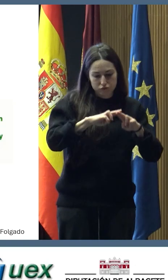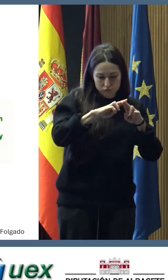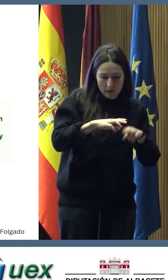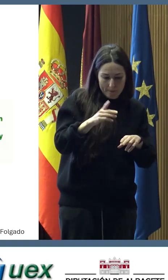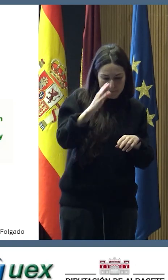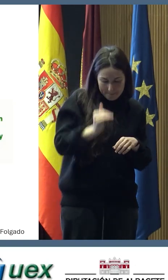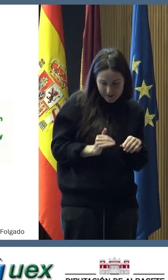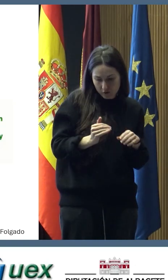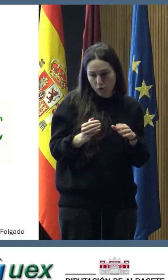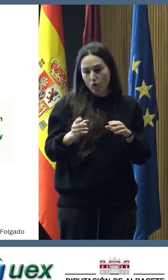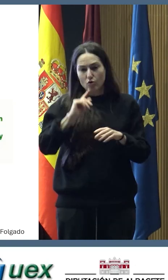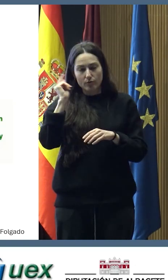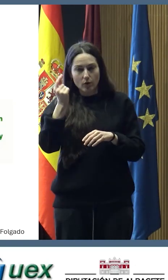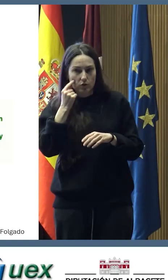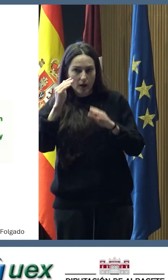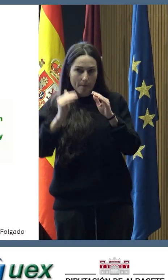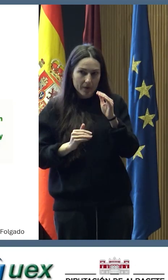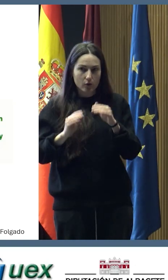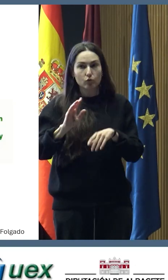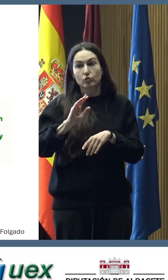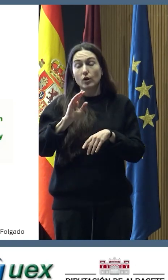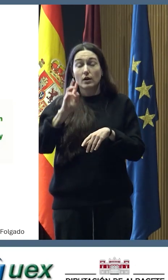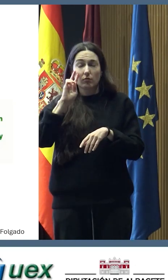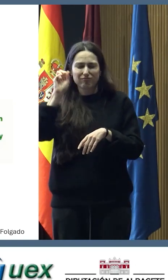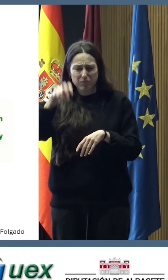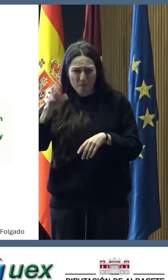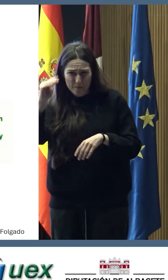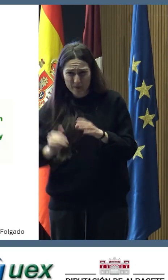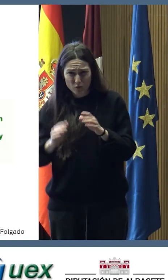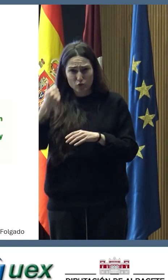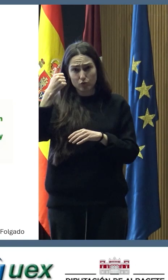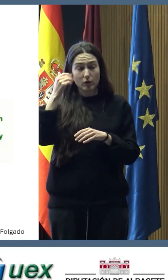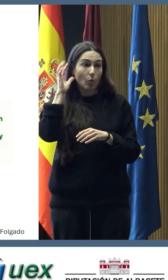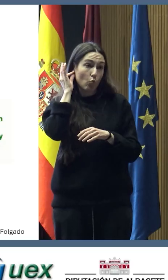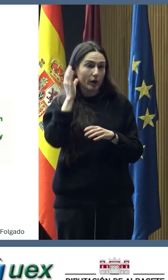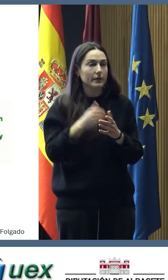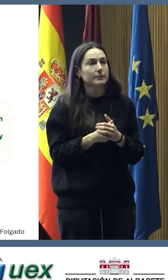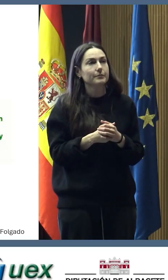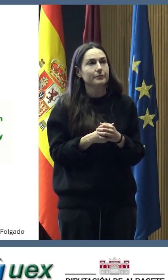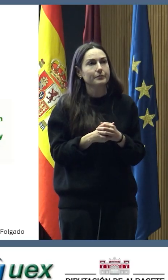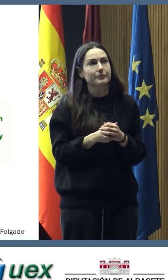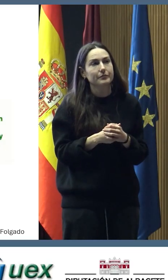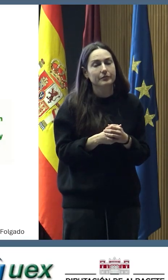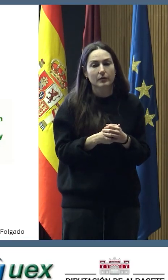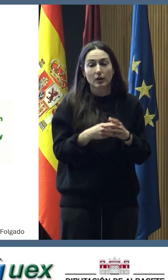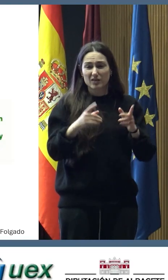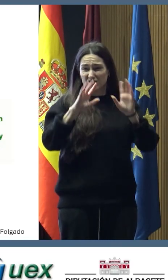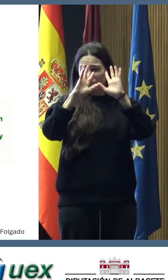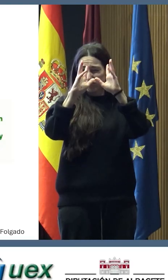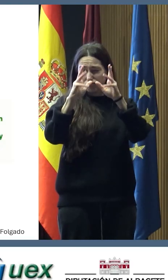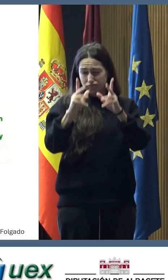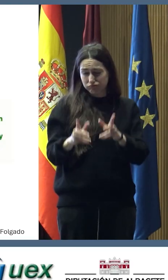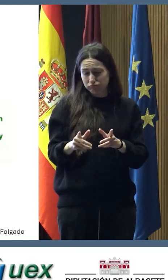y tratadas en hombres que en mujeres. Había traído datos, pero los tengo en